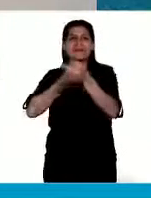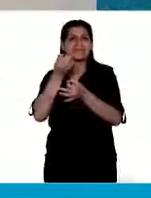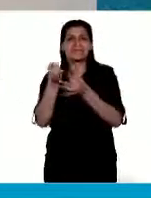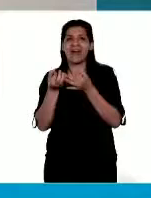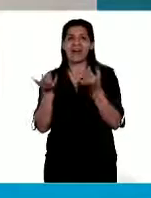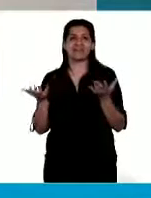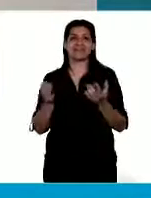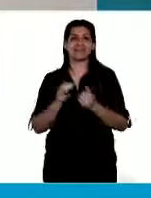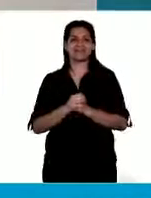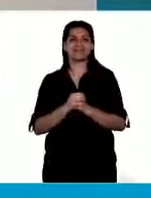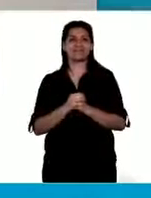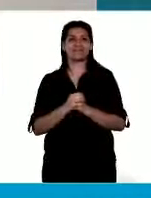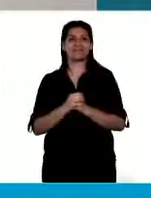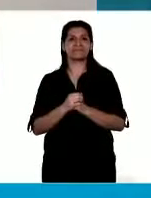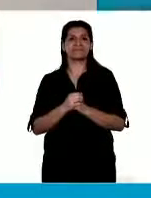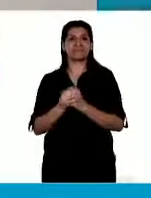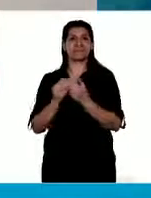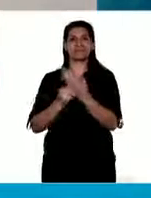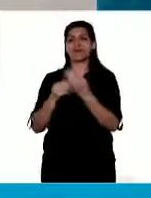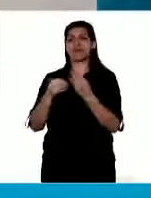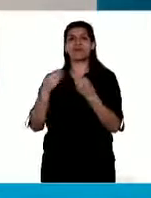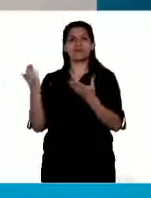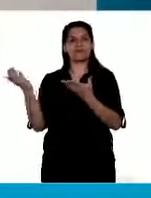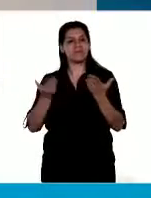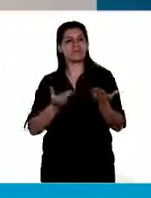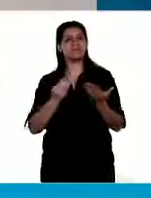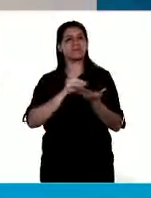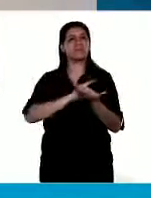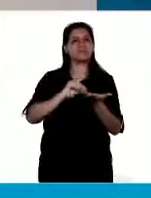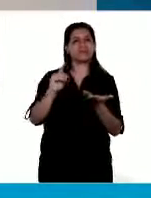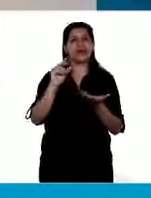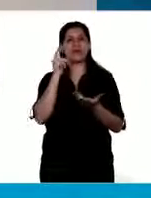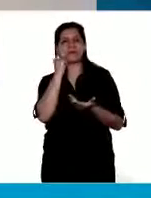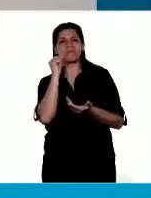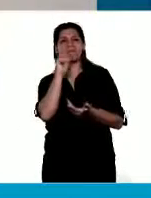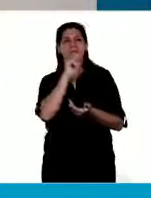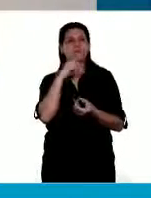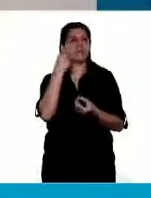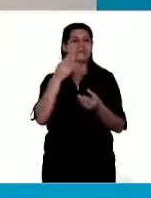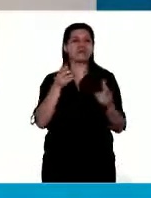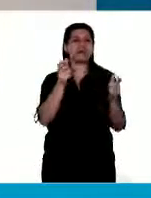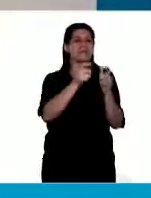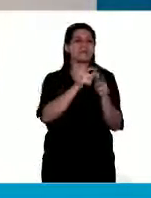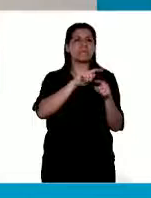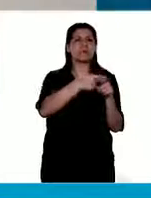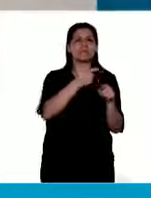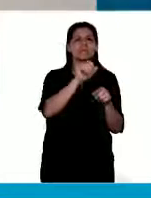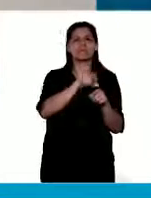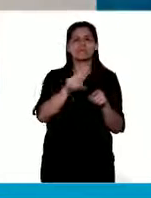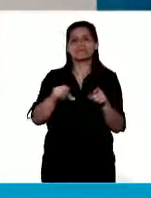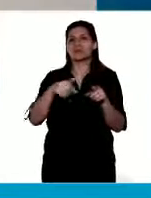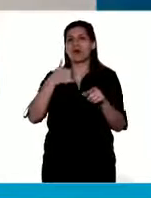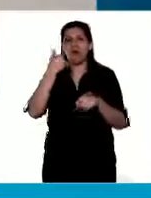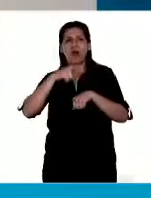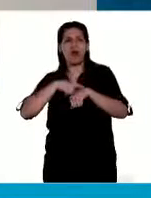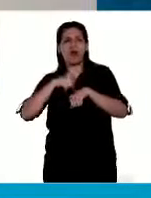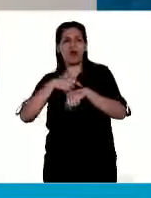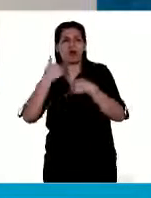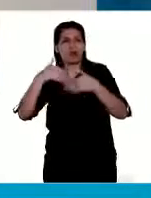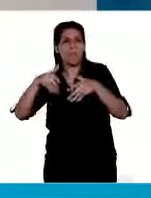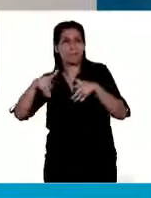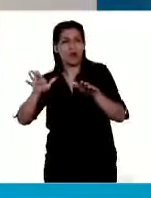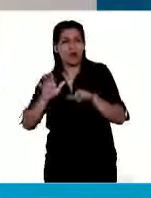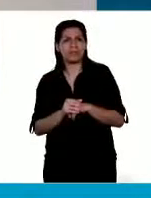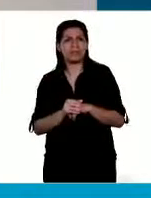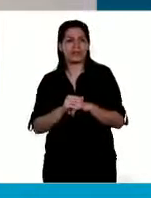ministro Ritondo ha atendido a cualquier diputado, cualquier intendente y cualquier partido político que lo ha llamado sin importar la hora, porque eso es algo